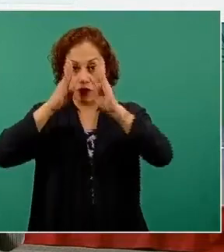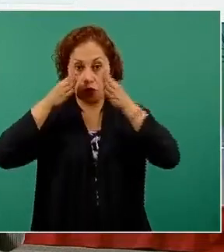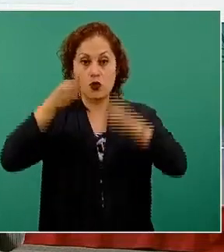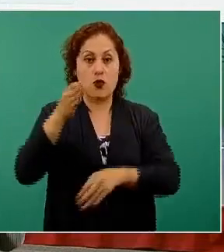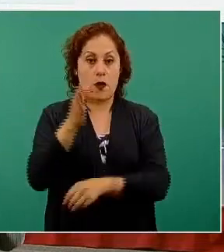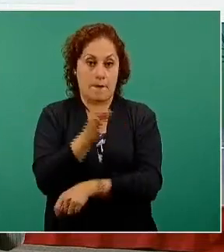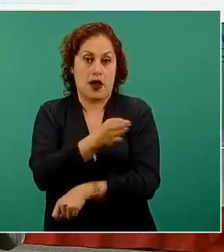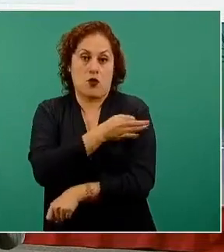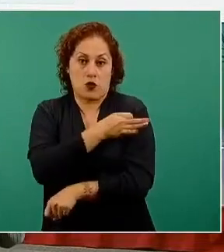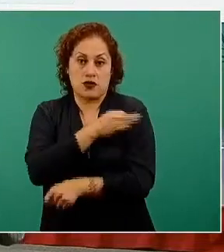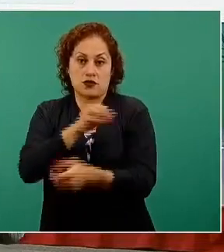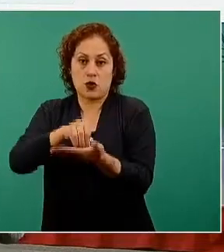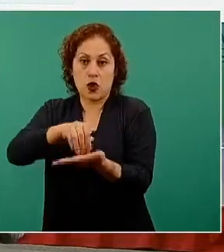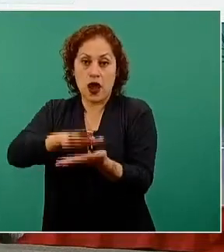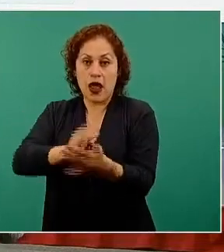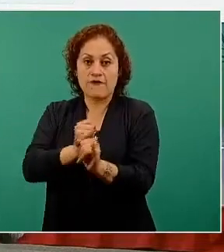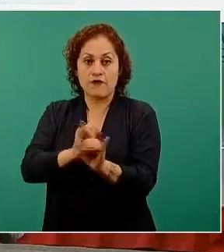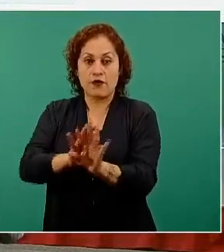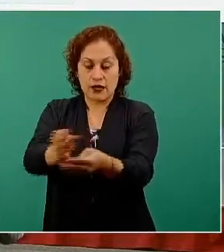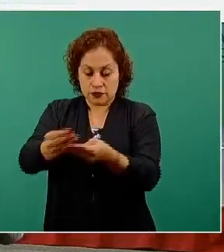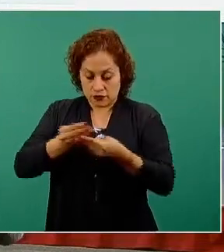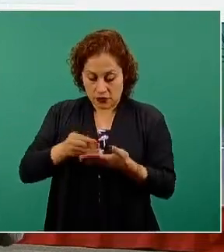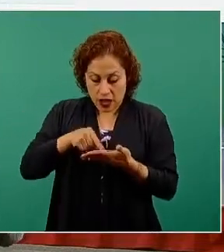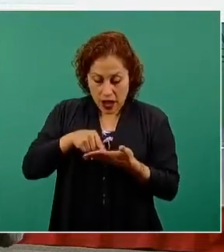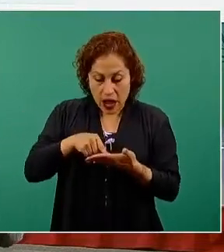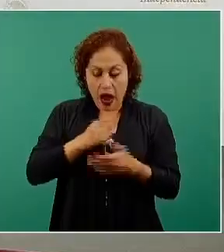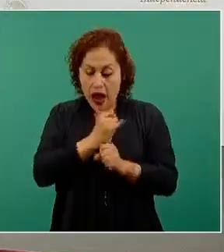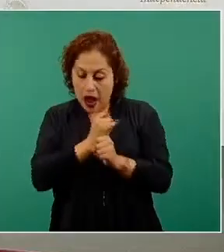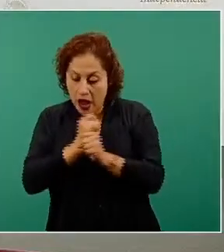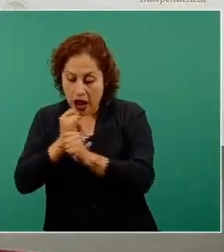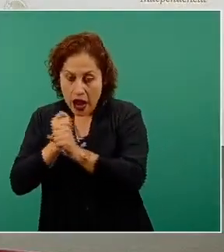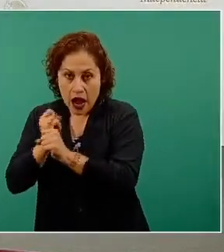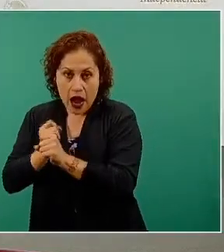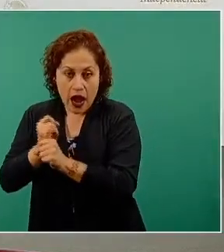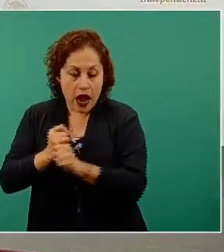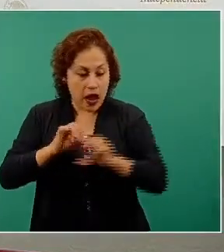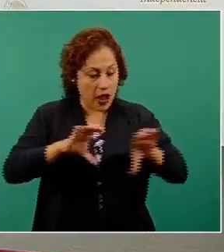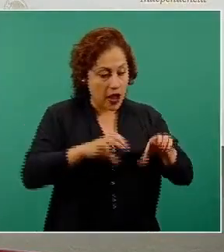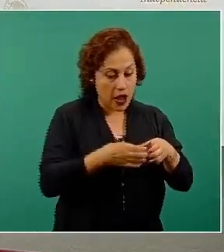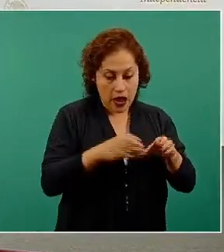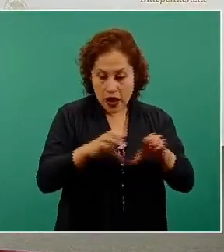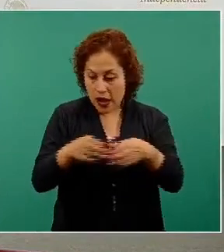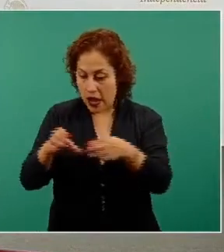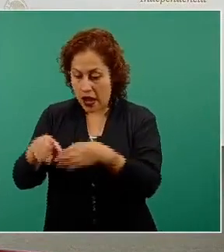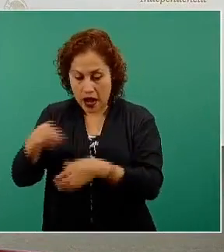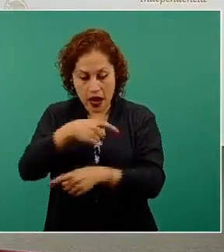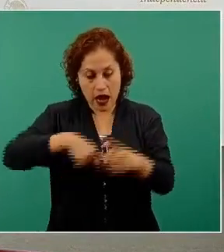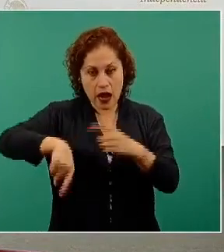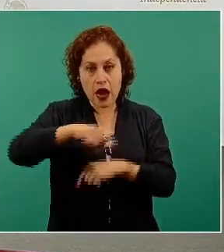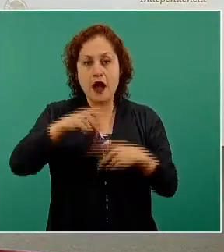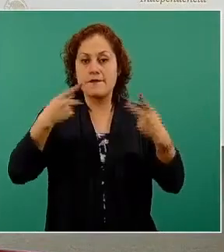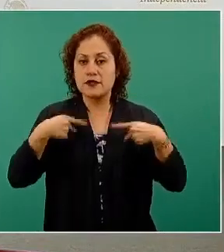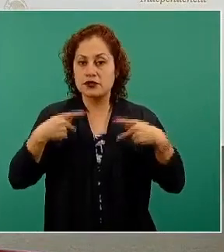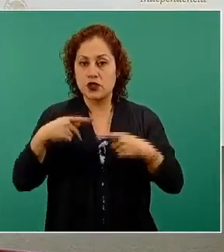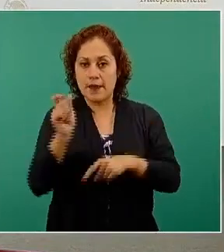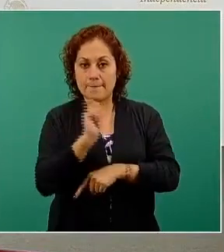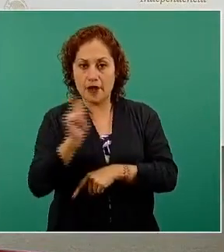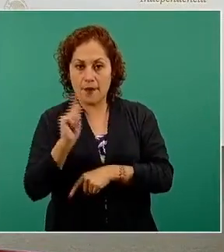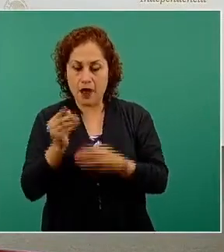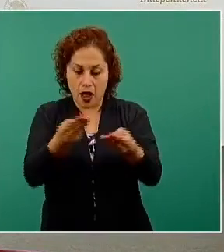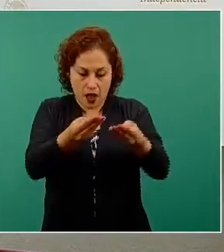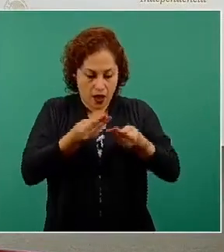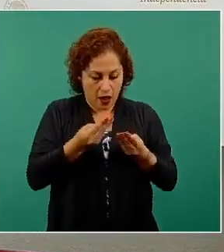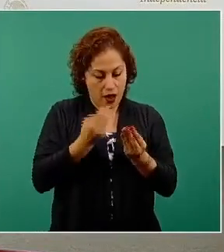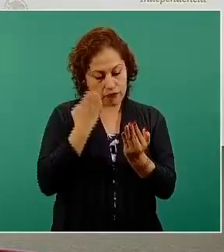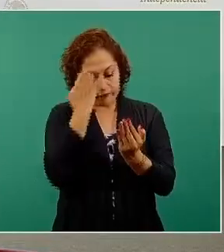pues, los estudios y se empiezan a juntar los grupos de expertos, analizan los casos y en general